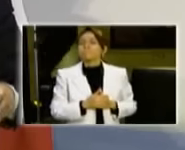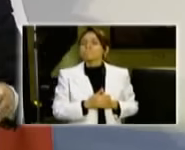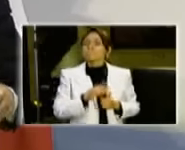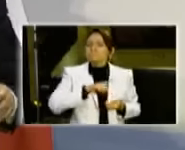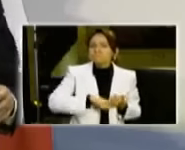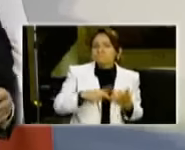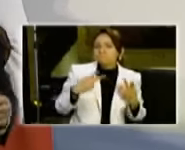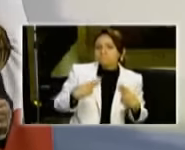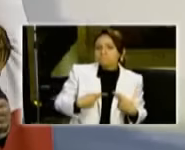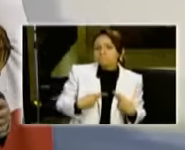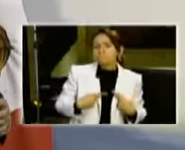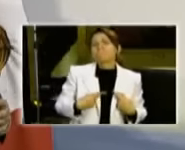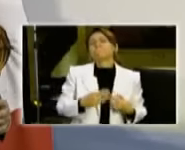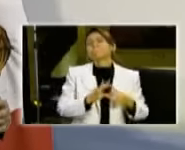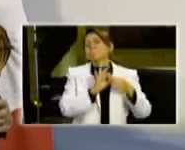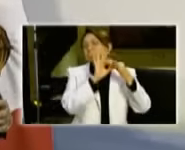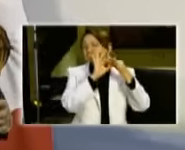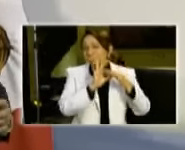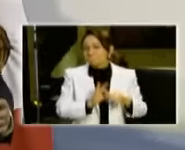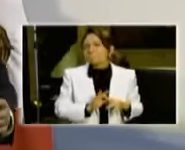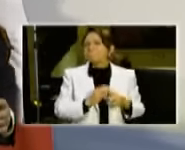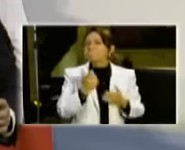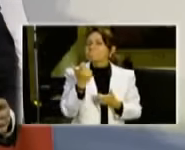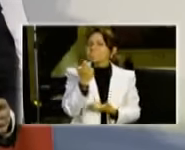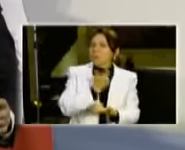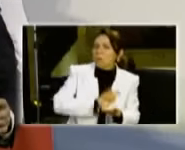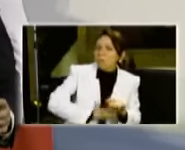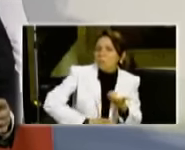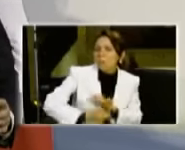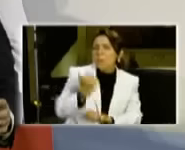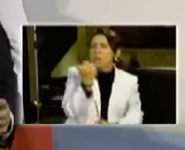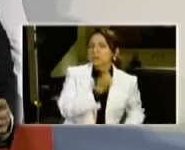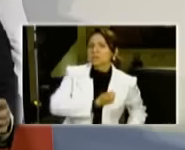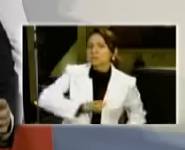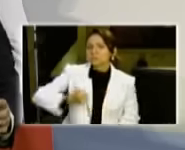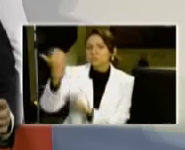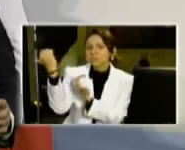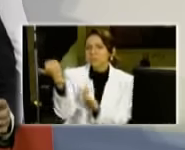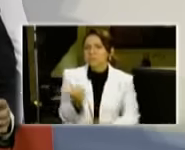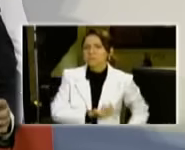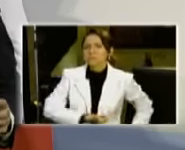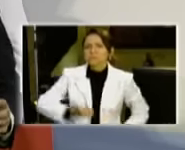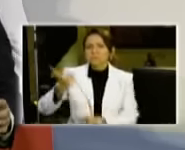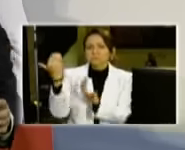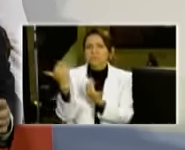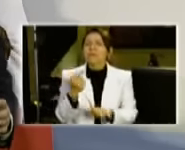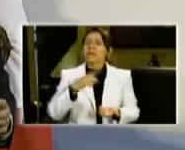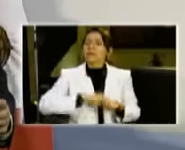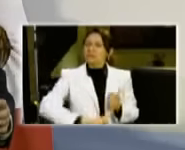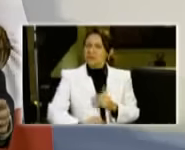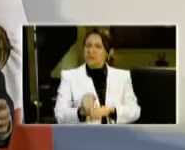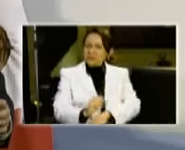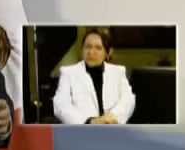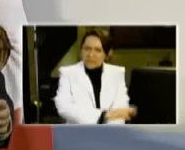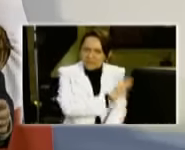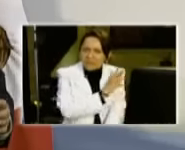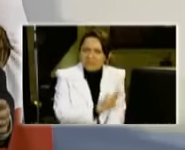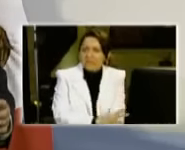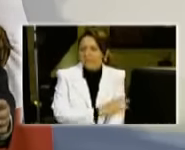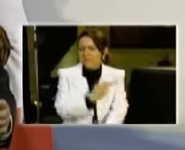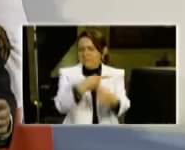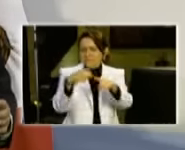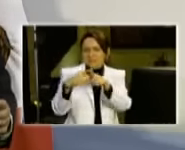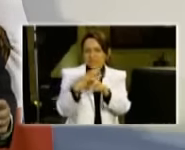por un comercio mucho más equilibrado que el que existe con otras regiones, con fuentes de energía y recursos naturales inmensas,